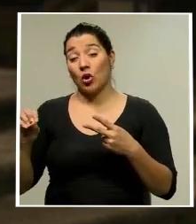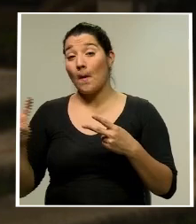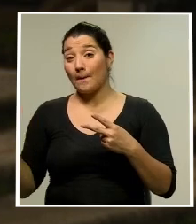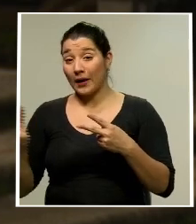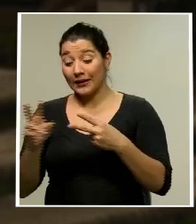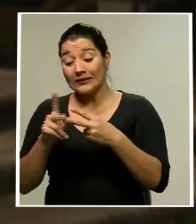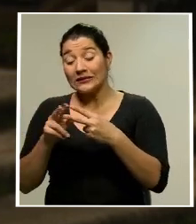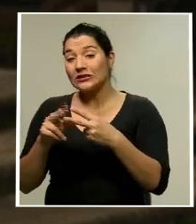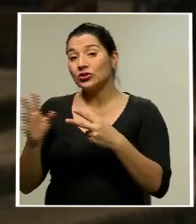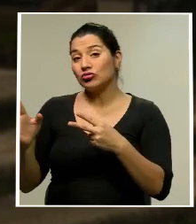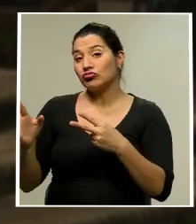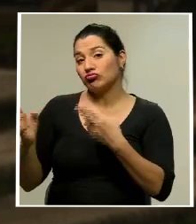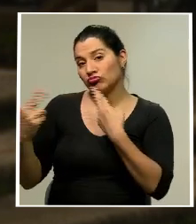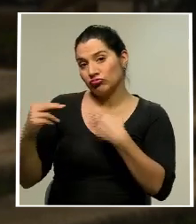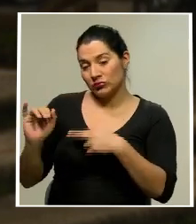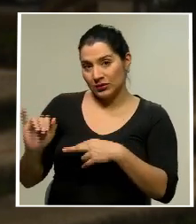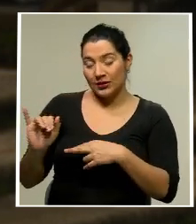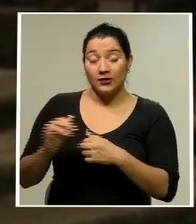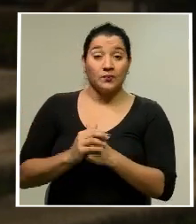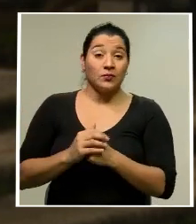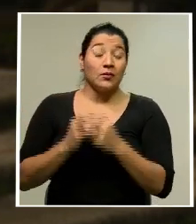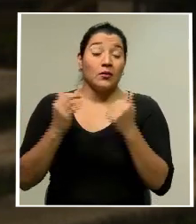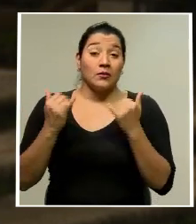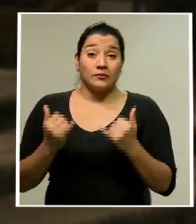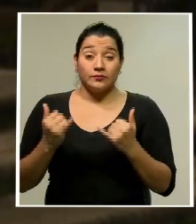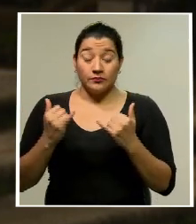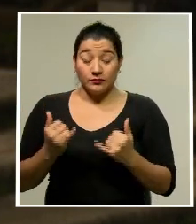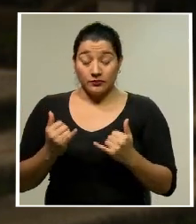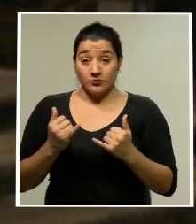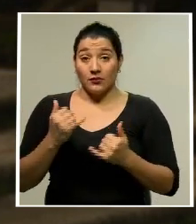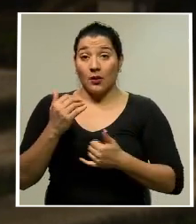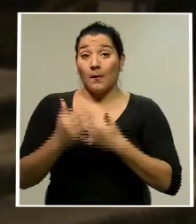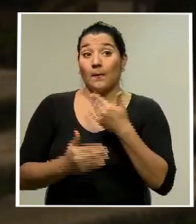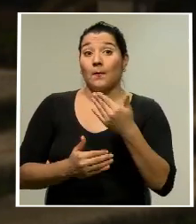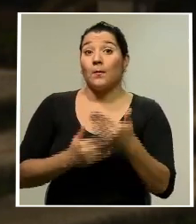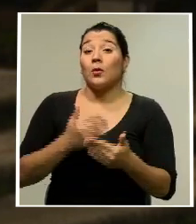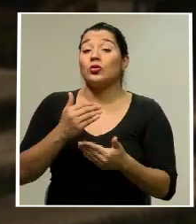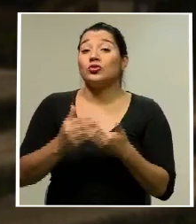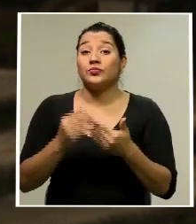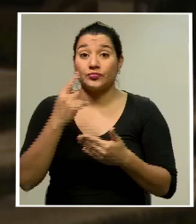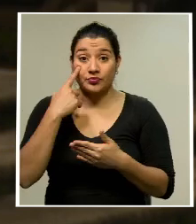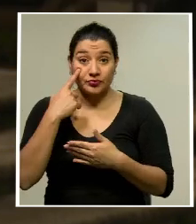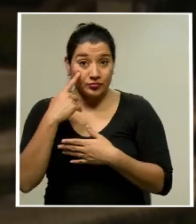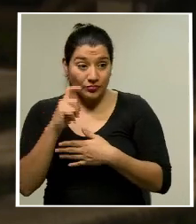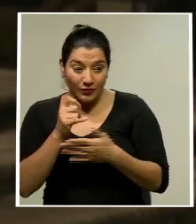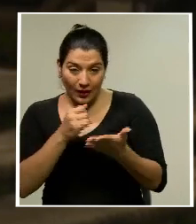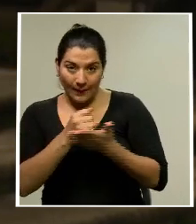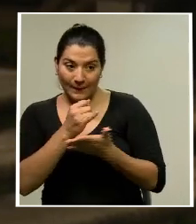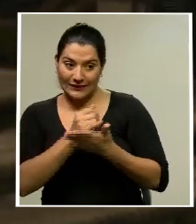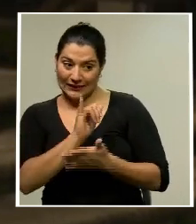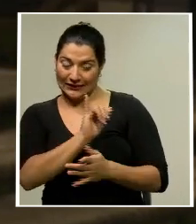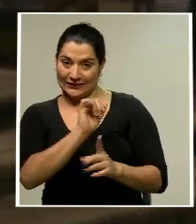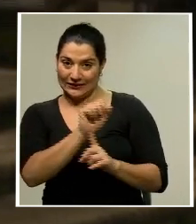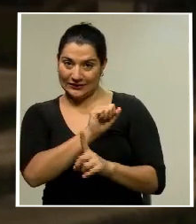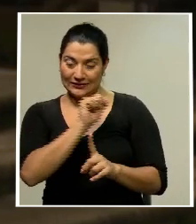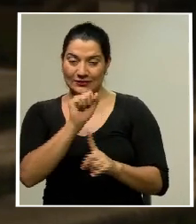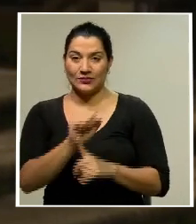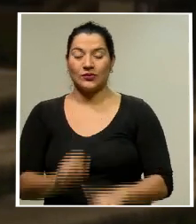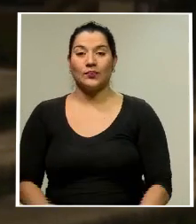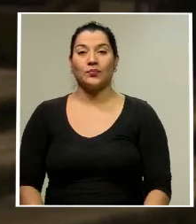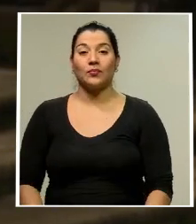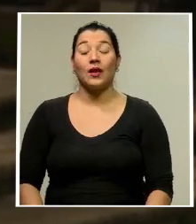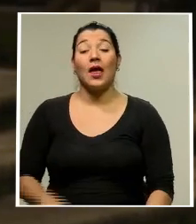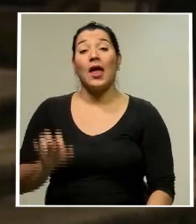ya formalmente que la Fiscalía realiza en este caso, en un caso paralelo al caso principal conocido como el Cementazo.